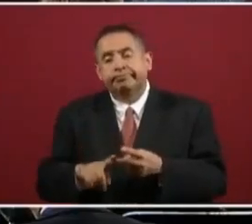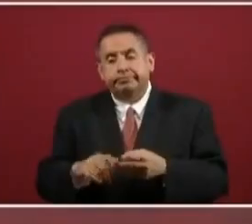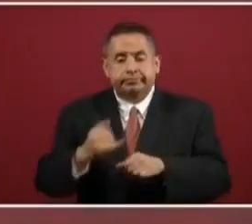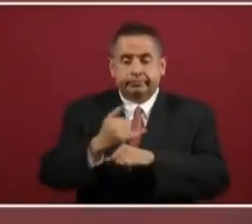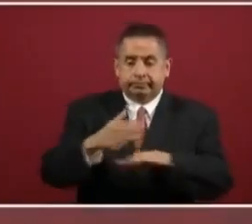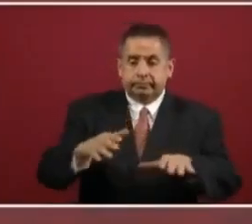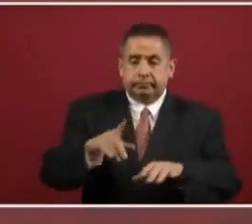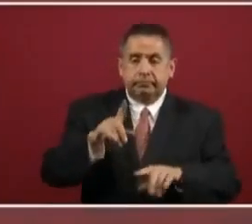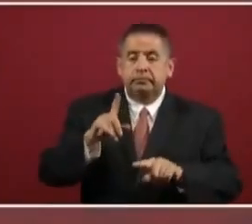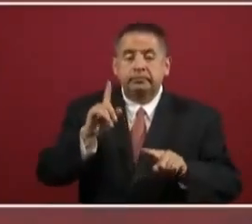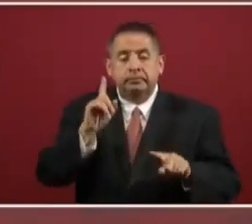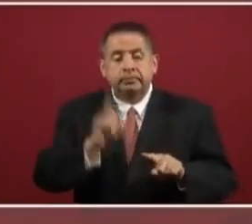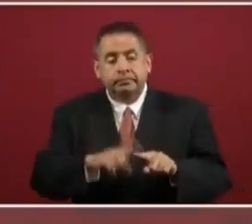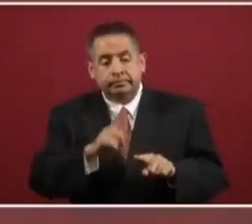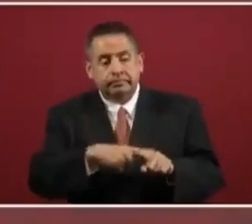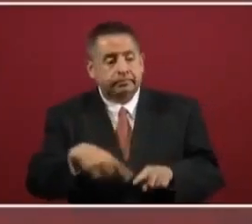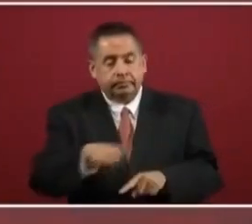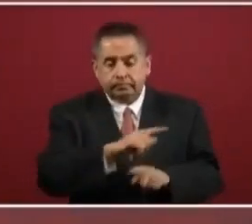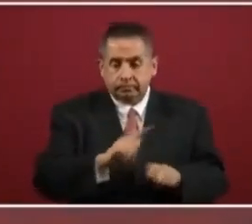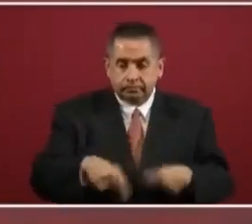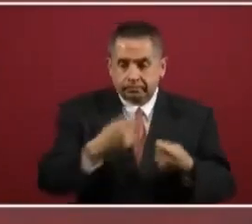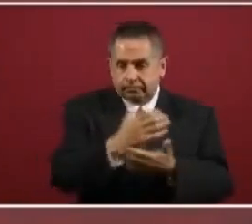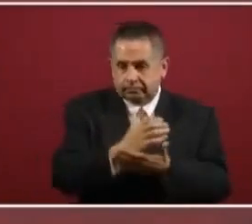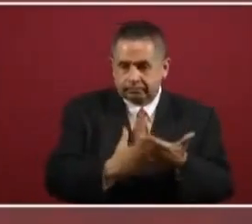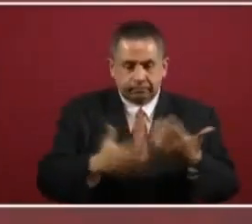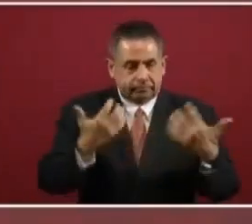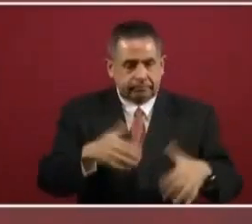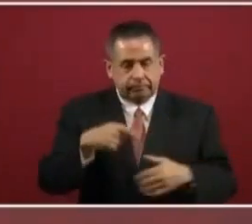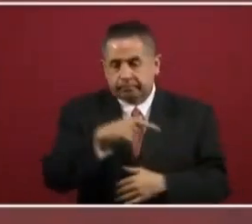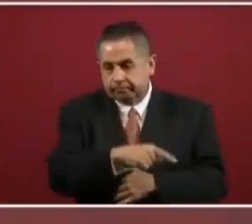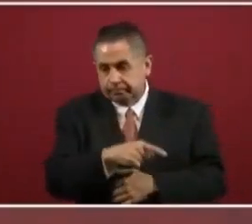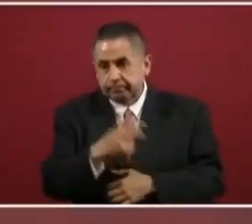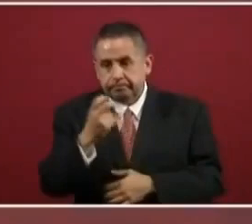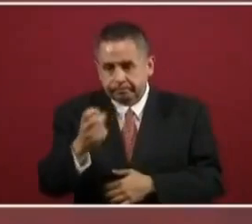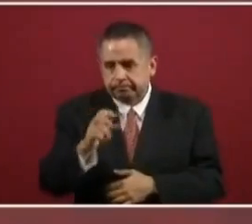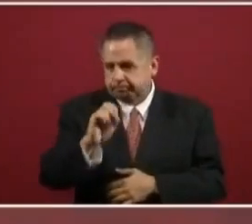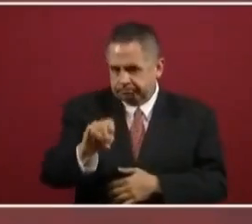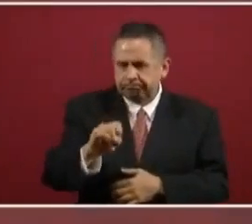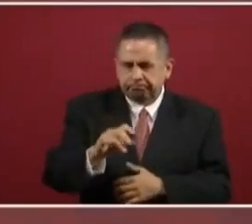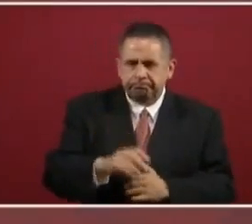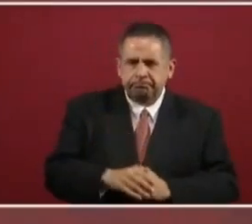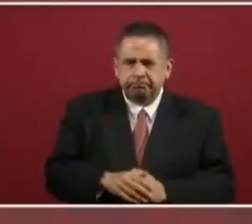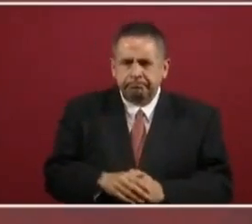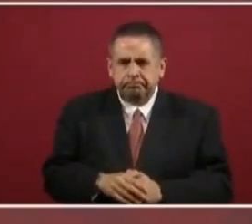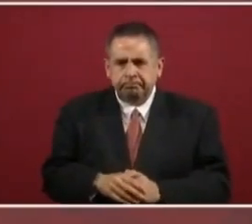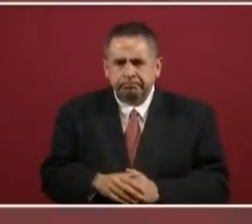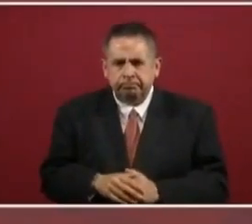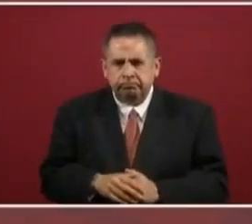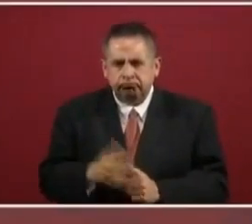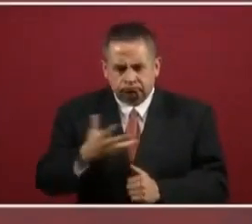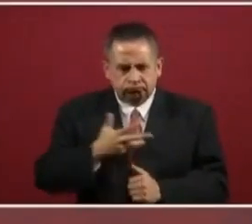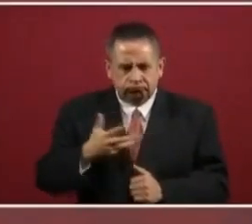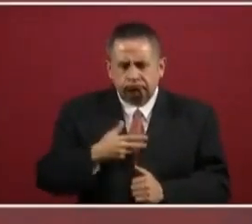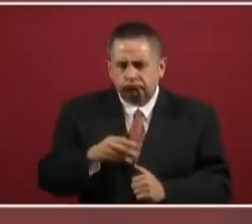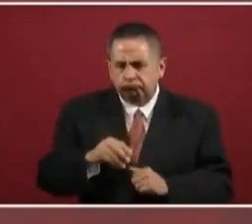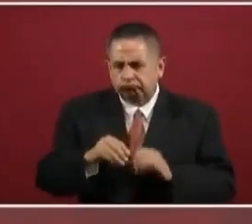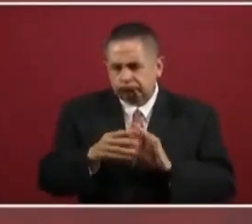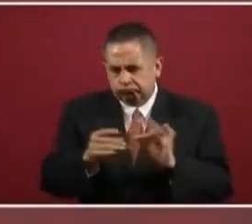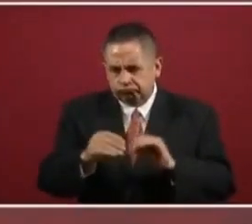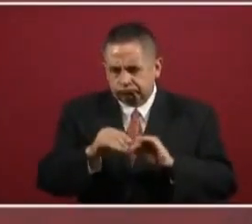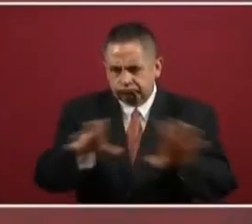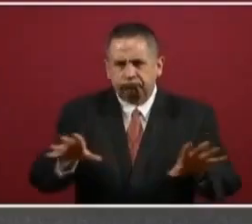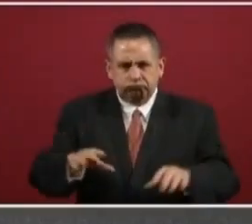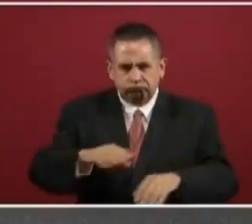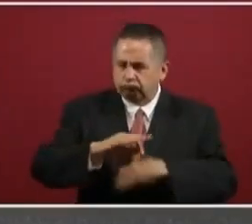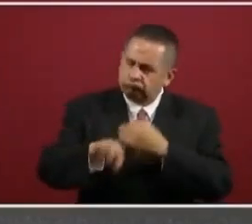información sobre Quiénes dan los servicios Eso sí este tenemos que